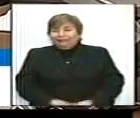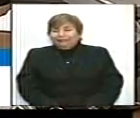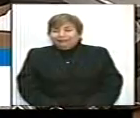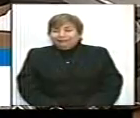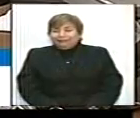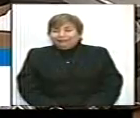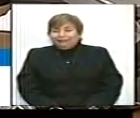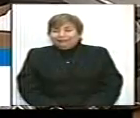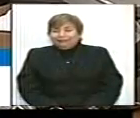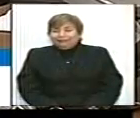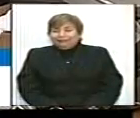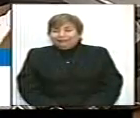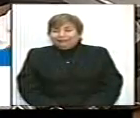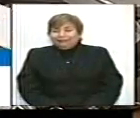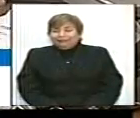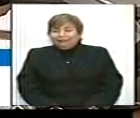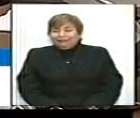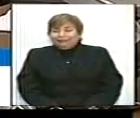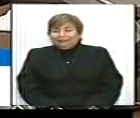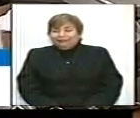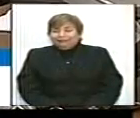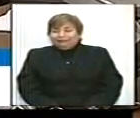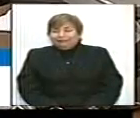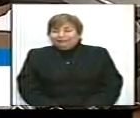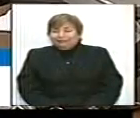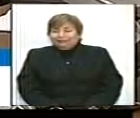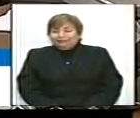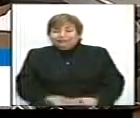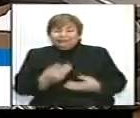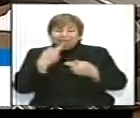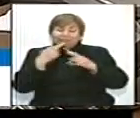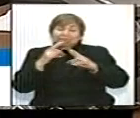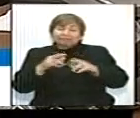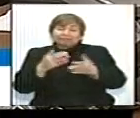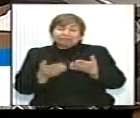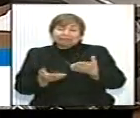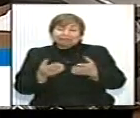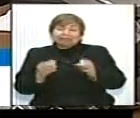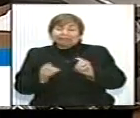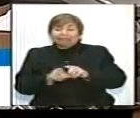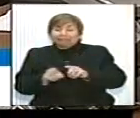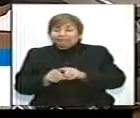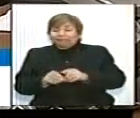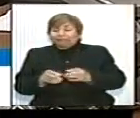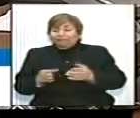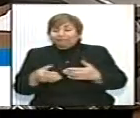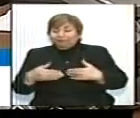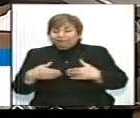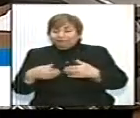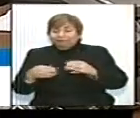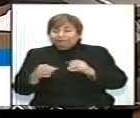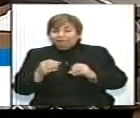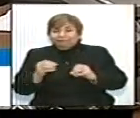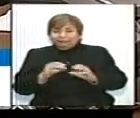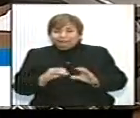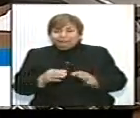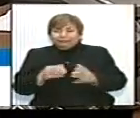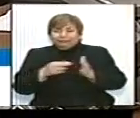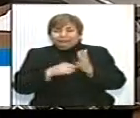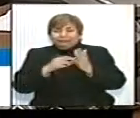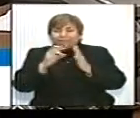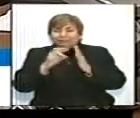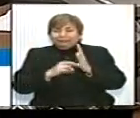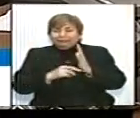también, ¿no? Correspondiente y consecuentemente a poder lograr esta actualización de perfil